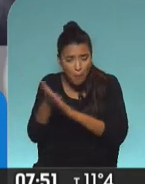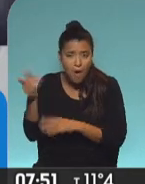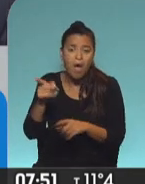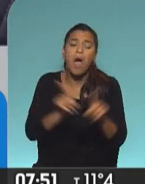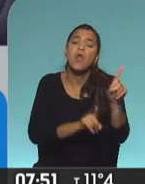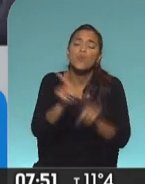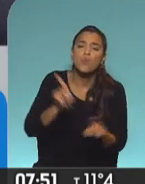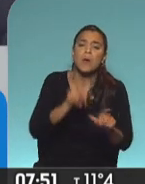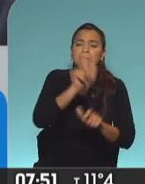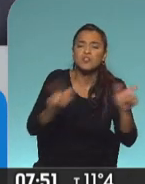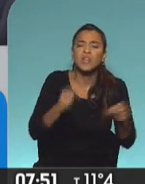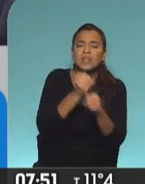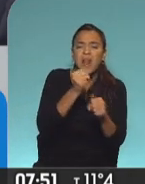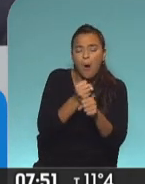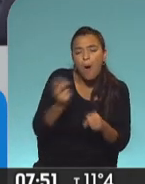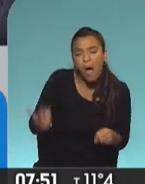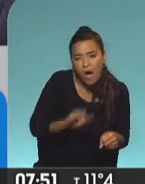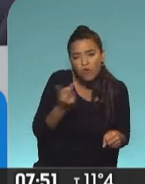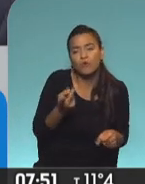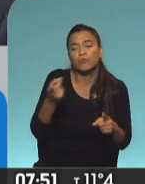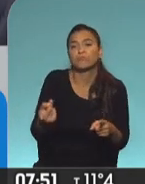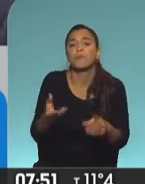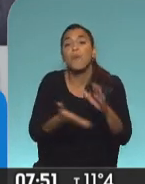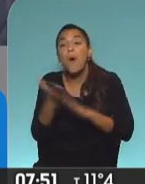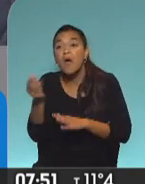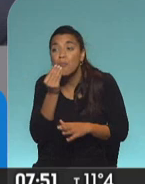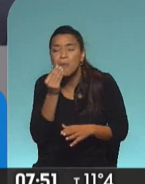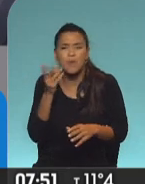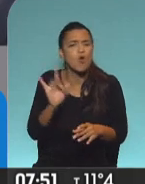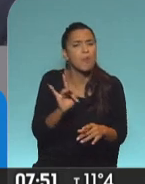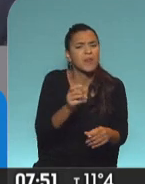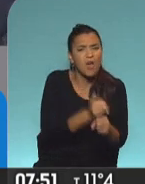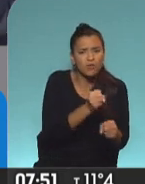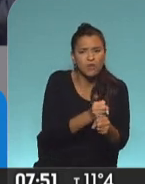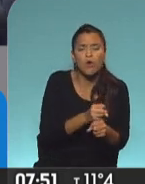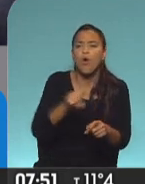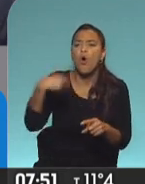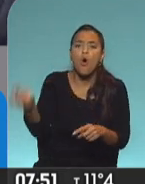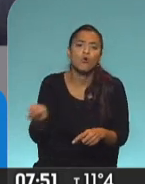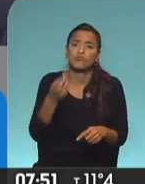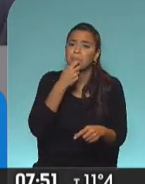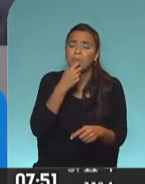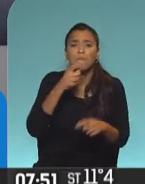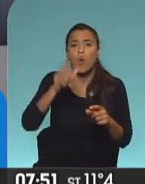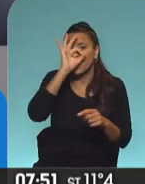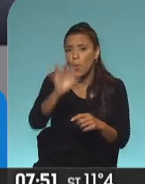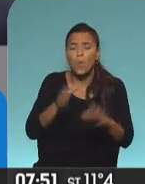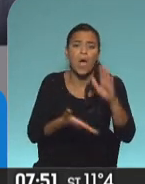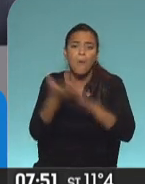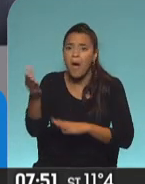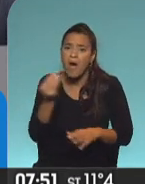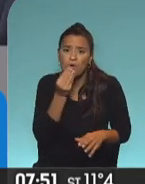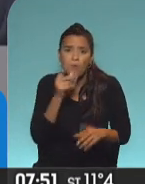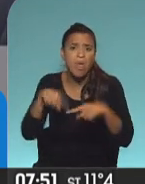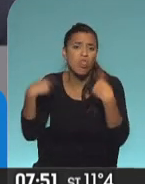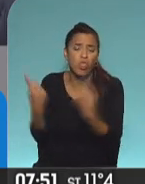changas y muy eventualmente iba a un comedor y se le complicaron las changas, gente que nunca había estado, el mozo, el taxista, el que hace durlo, e incluso